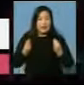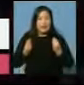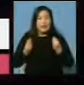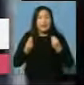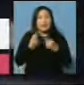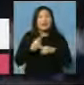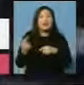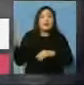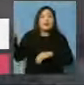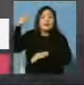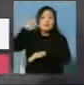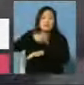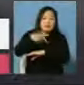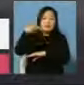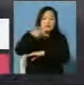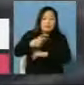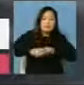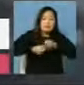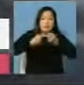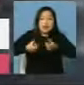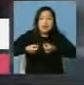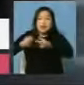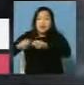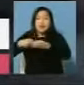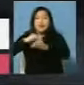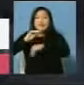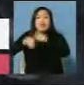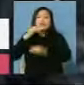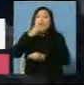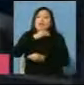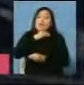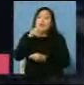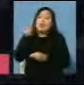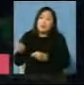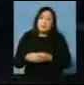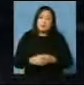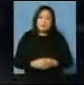aprovisionar de combustible a todas las familias de Libertador General San Martín.